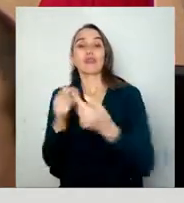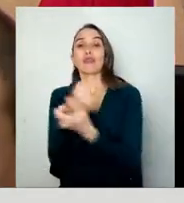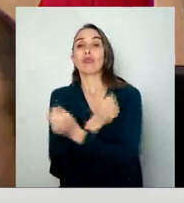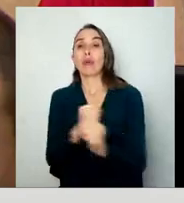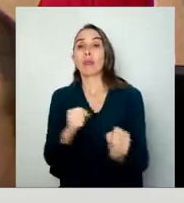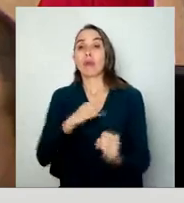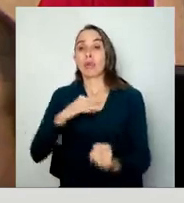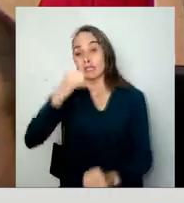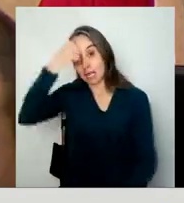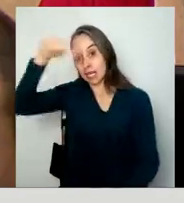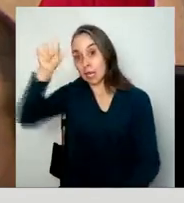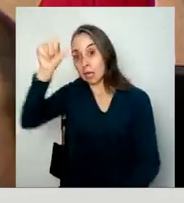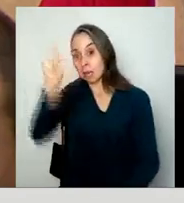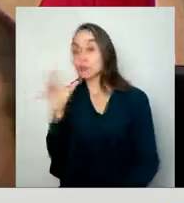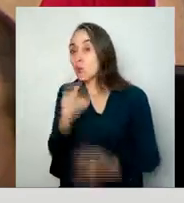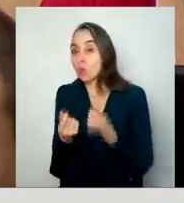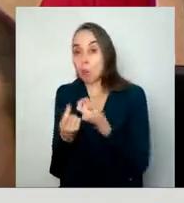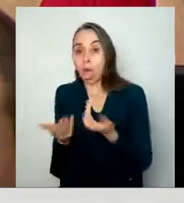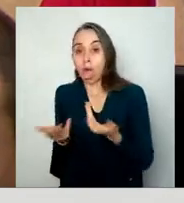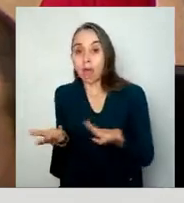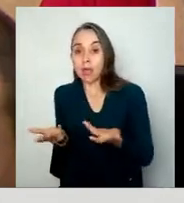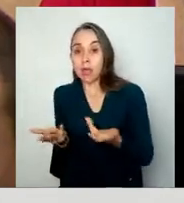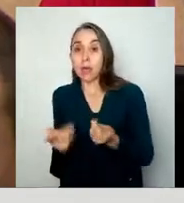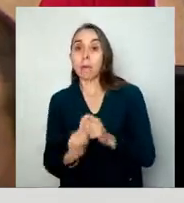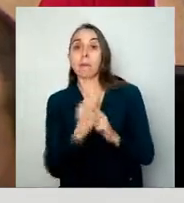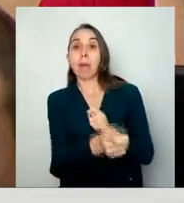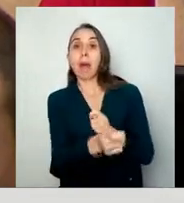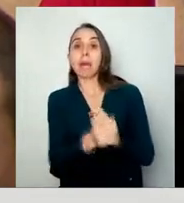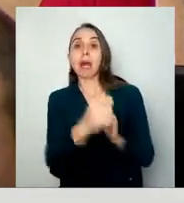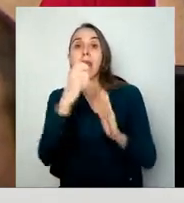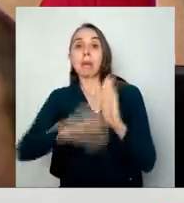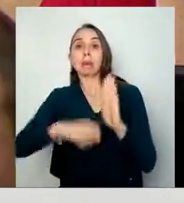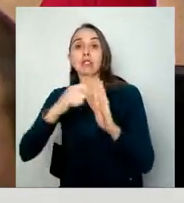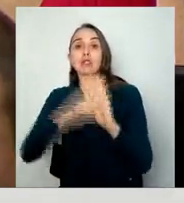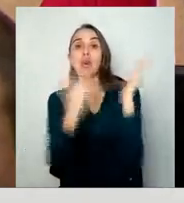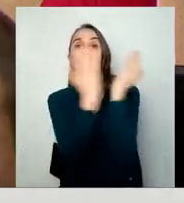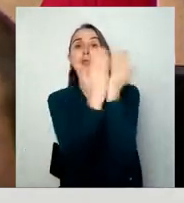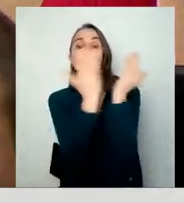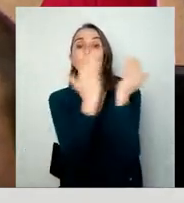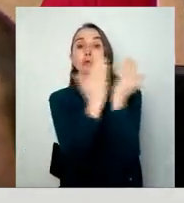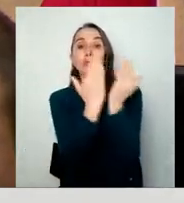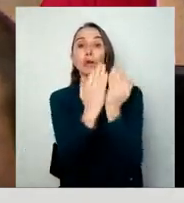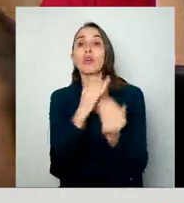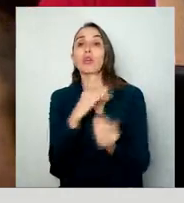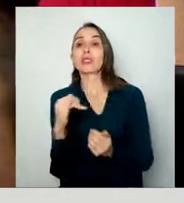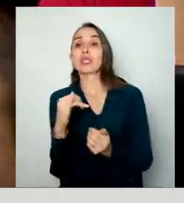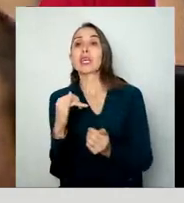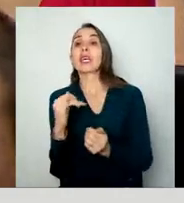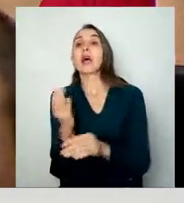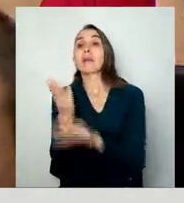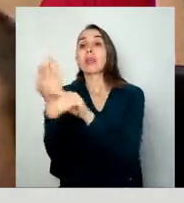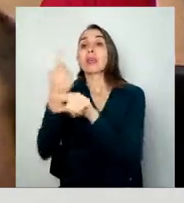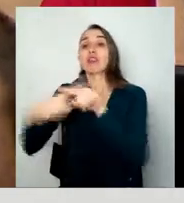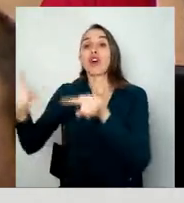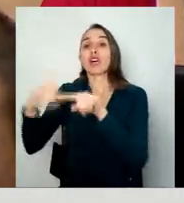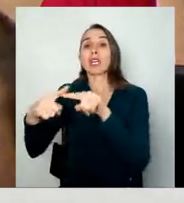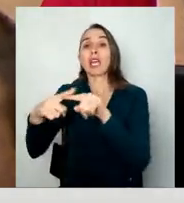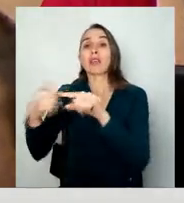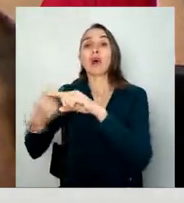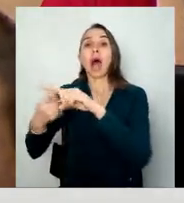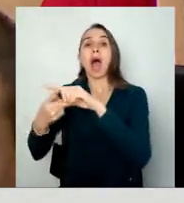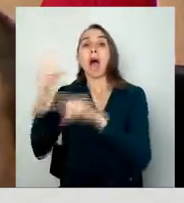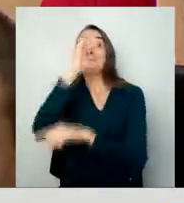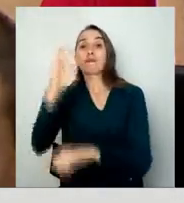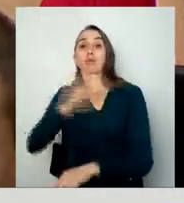quienes no tienen los medios materiales para pagar un arancel o que sigan a Merced de créditos abusivos presidente hablamos de un